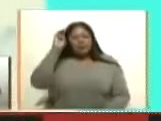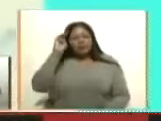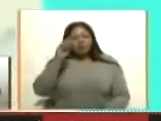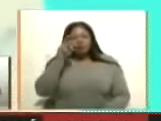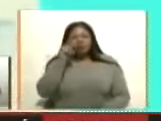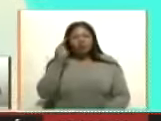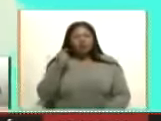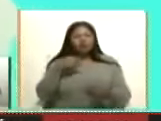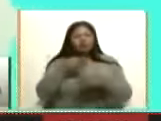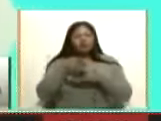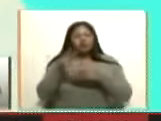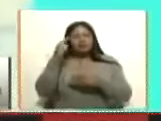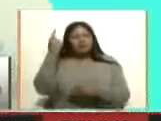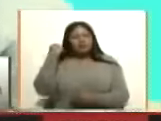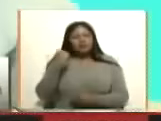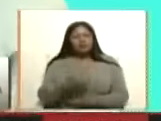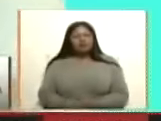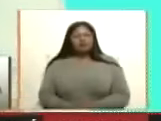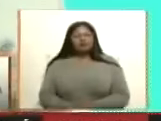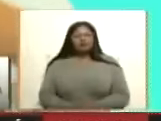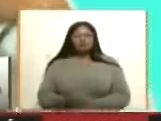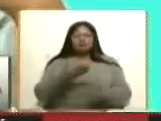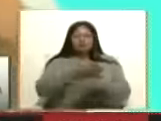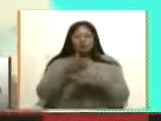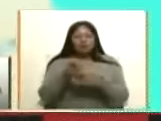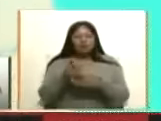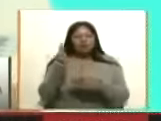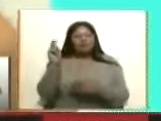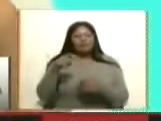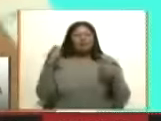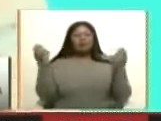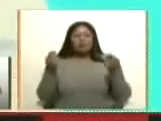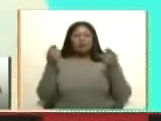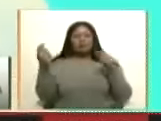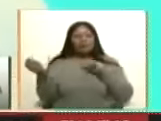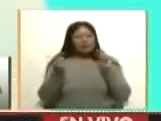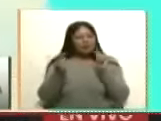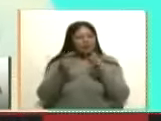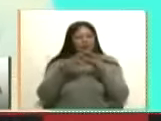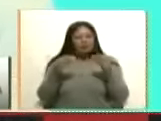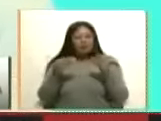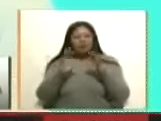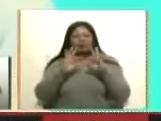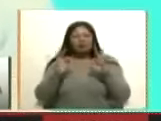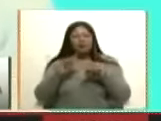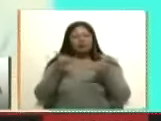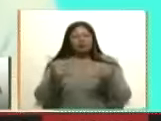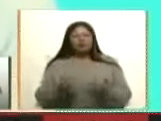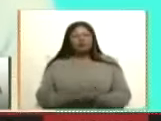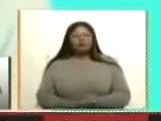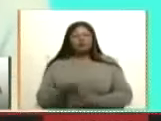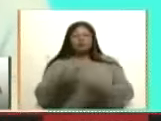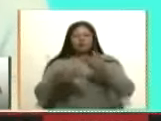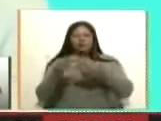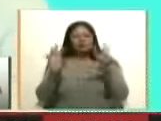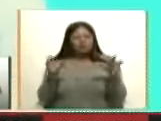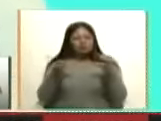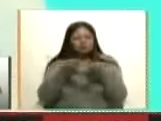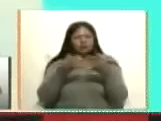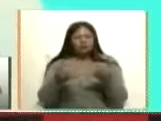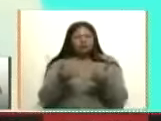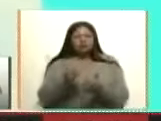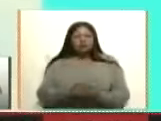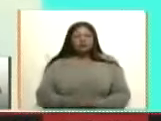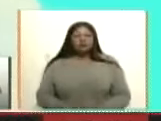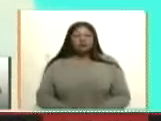solamente salieron el día de ayer Sino que salieron durante todo el mes de campaña a debatir a discutir a construir colectivamente